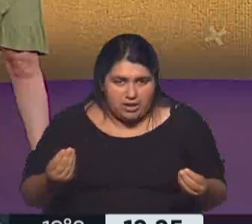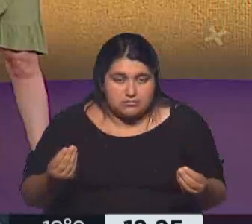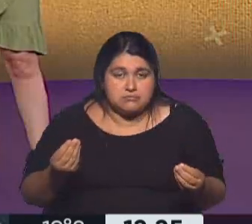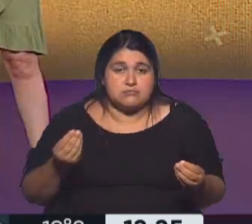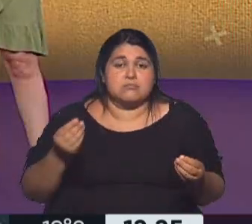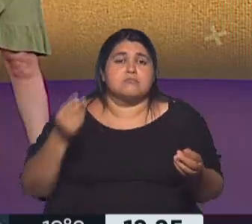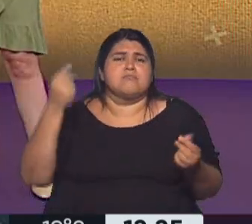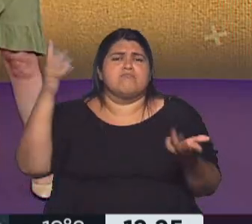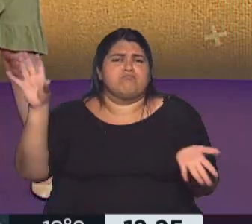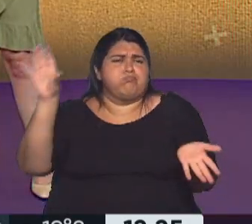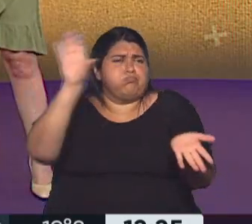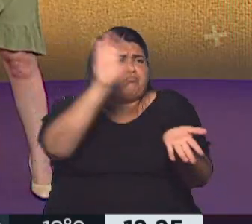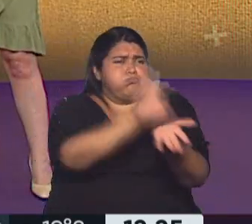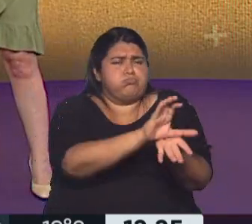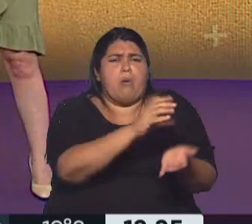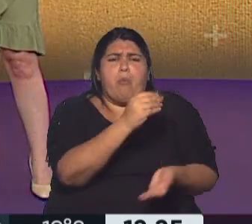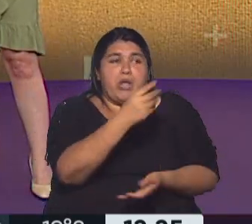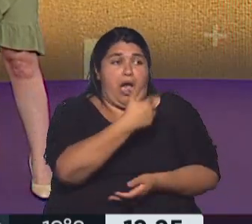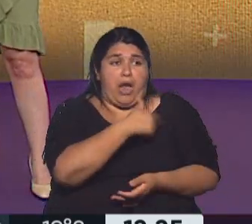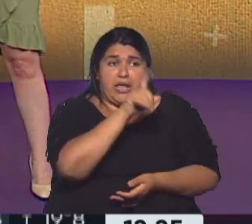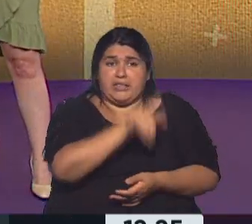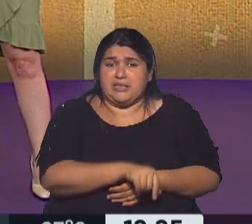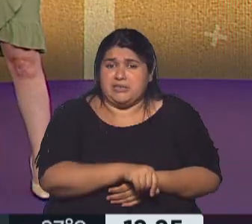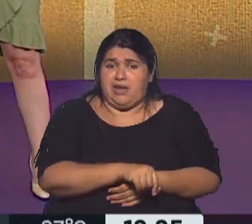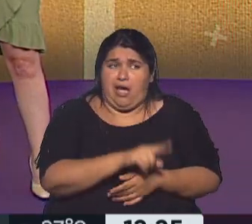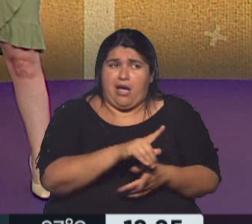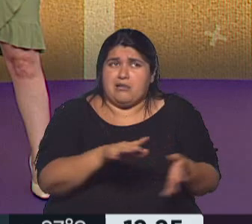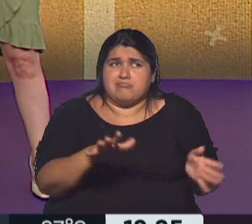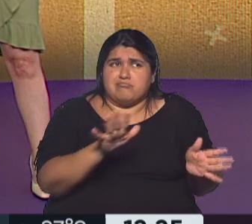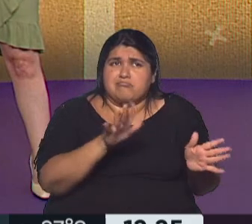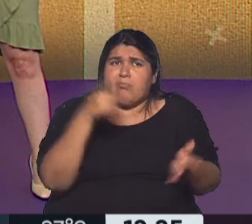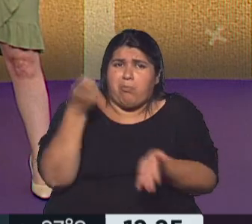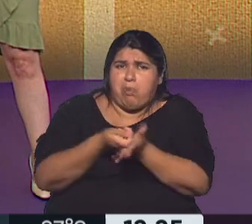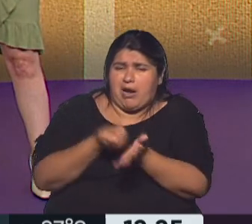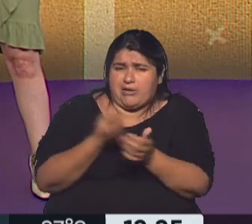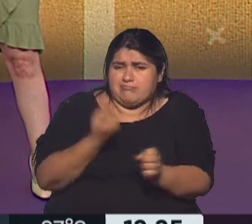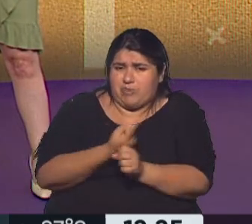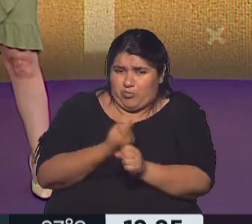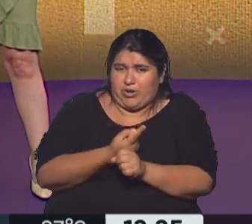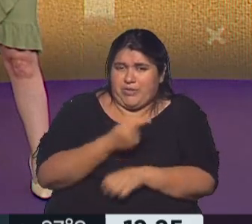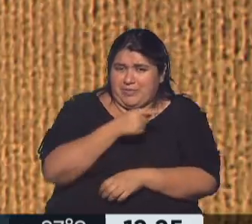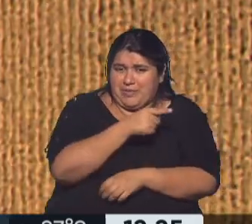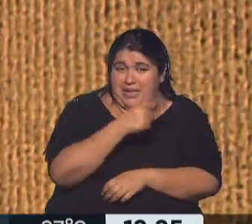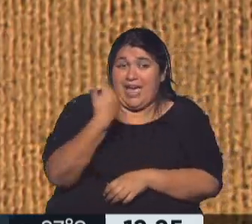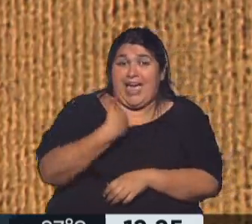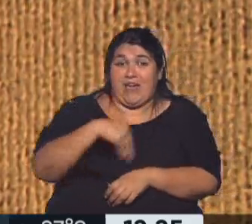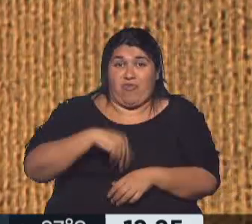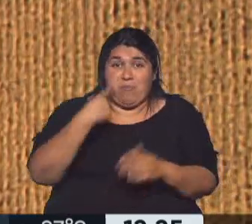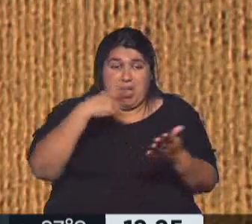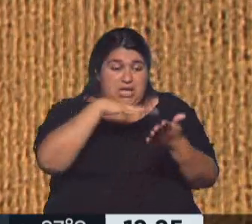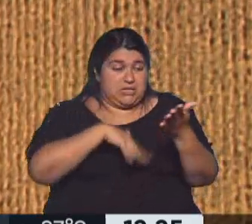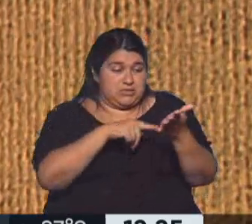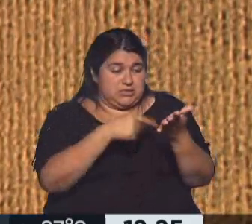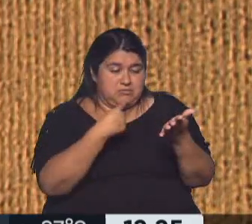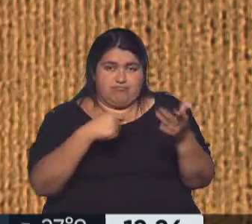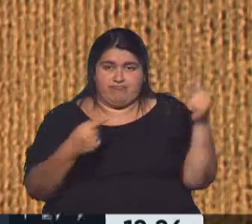el crédito más grande de la historia del organismo a una Argentina que no estaba en condiciones de repagarlo? ¿Responde esto el informe del fondo? No lo